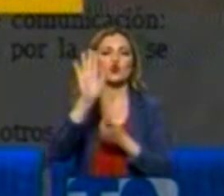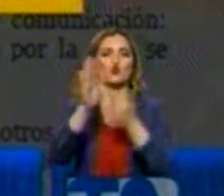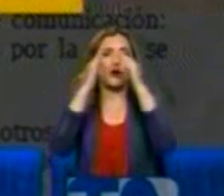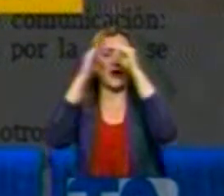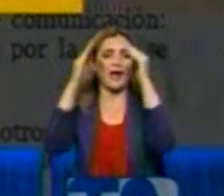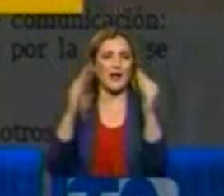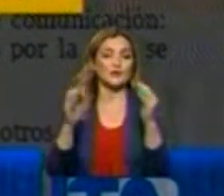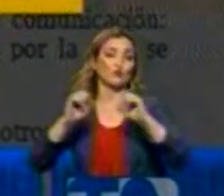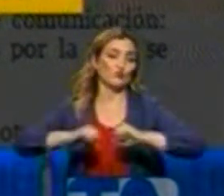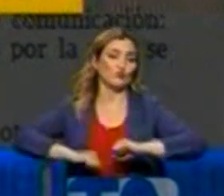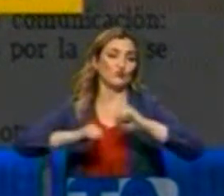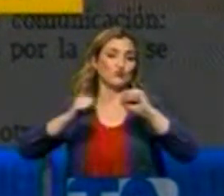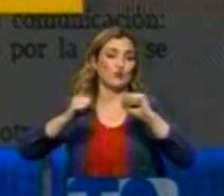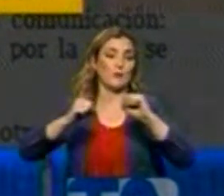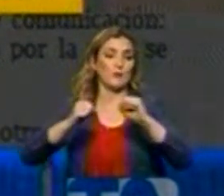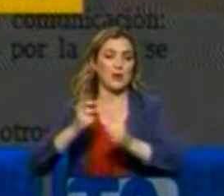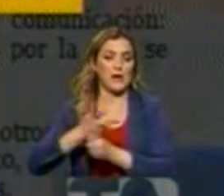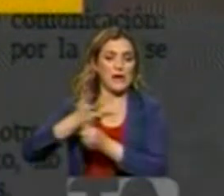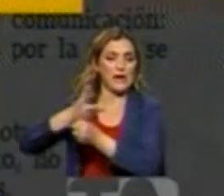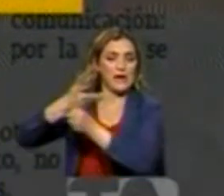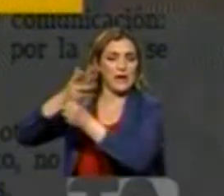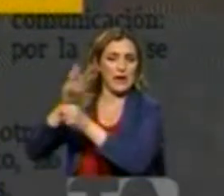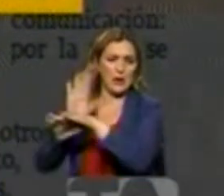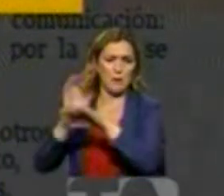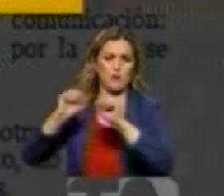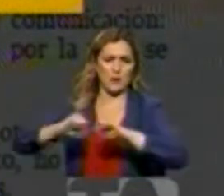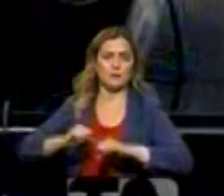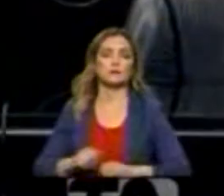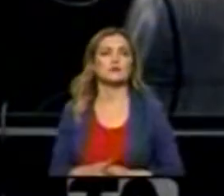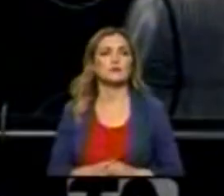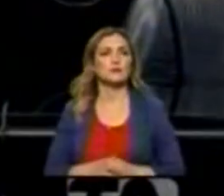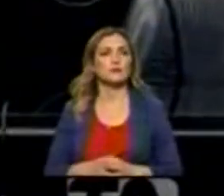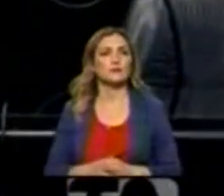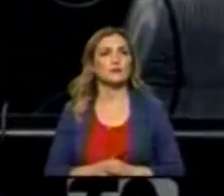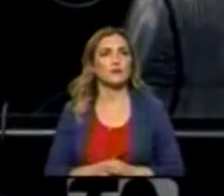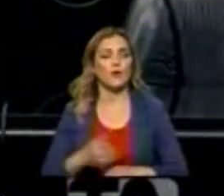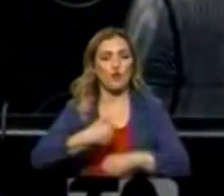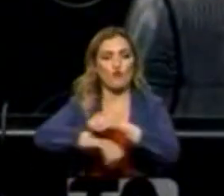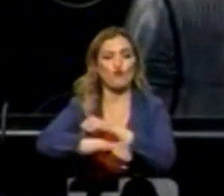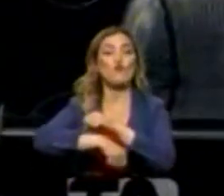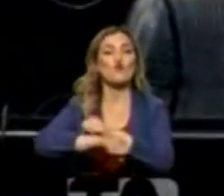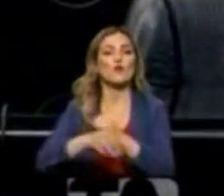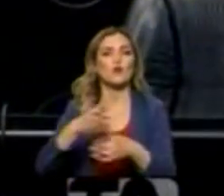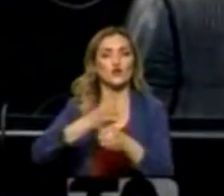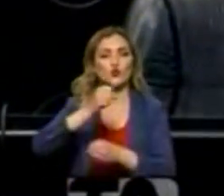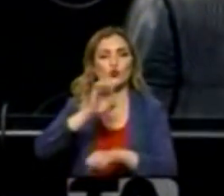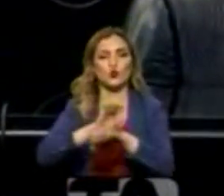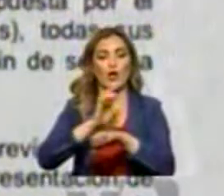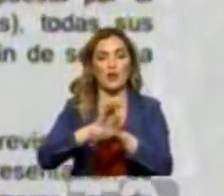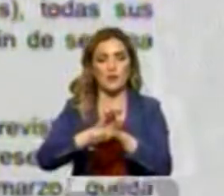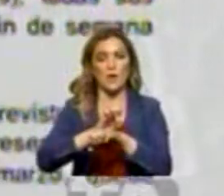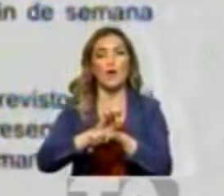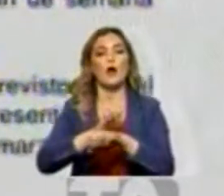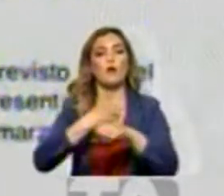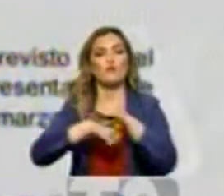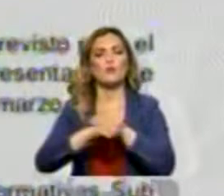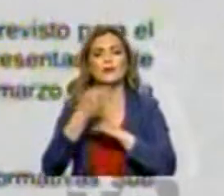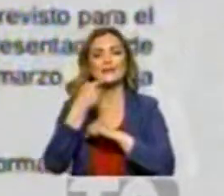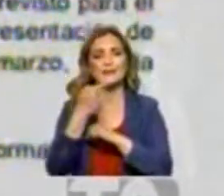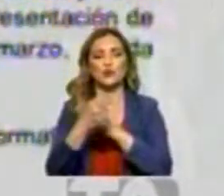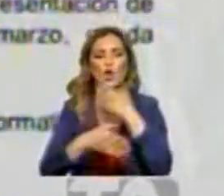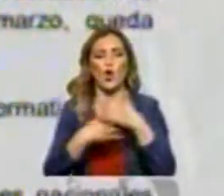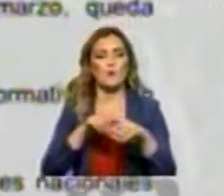que estas podrían ser retransmitidas en medios de comunicación. En cuanto al fútbol, la Federación Ecuatoriana anunció que posterga todas sus